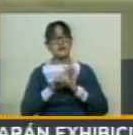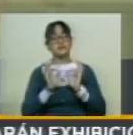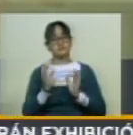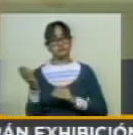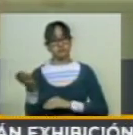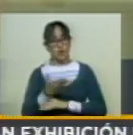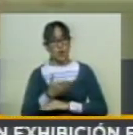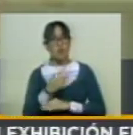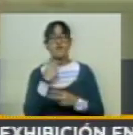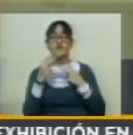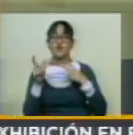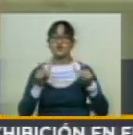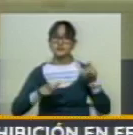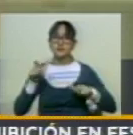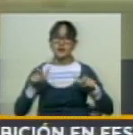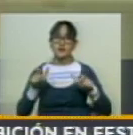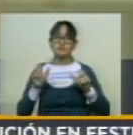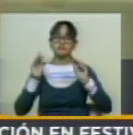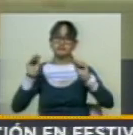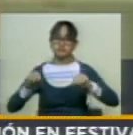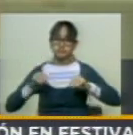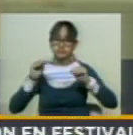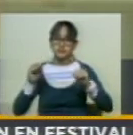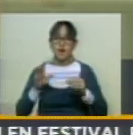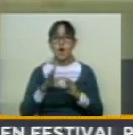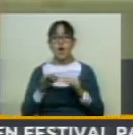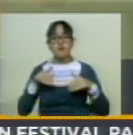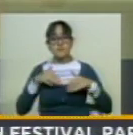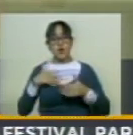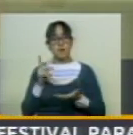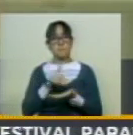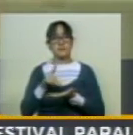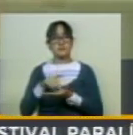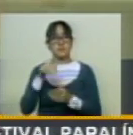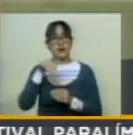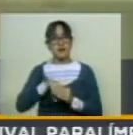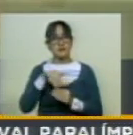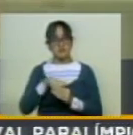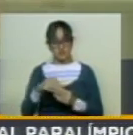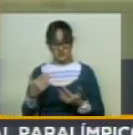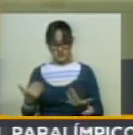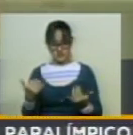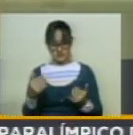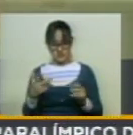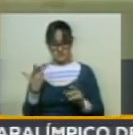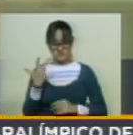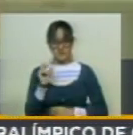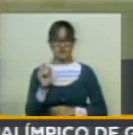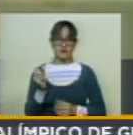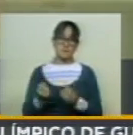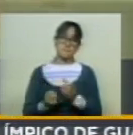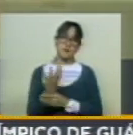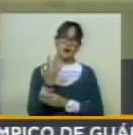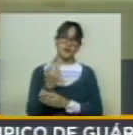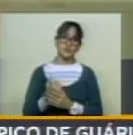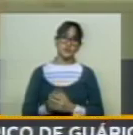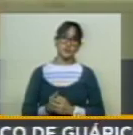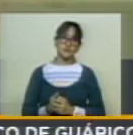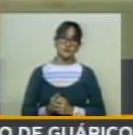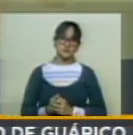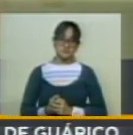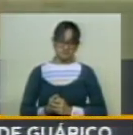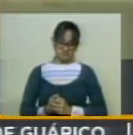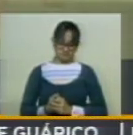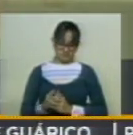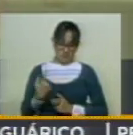sanción a voceros que han llamado a no participar en las elecciones previstas para el 20 de mayo. Otra cosa que quisiera que